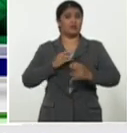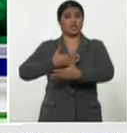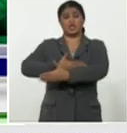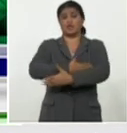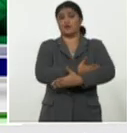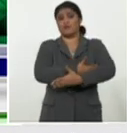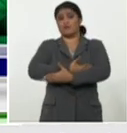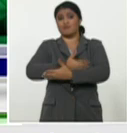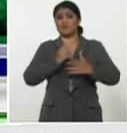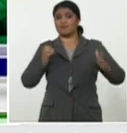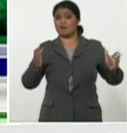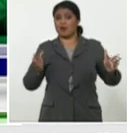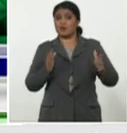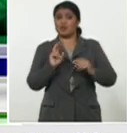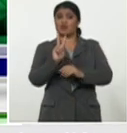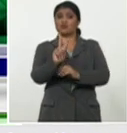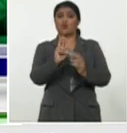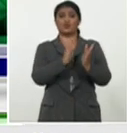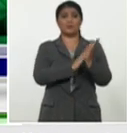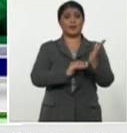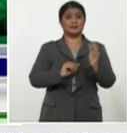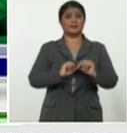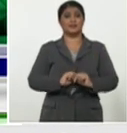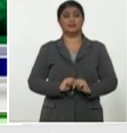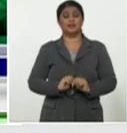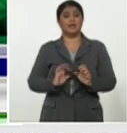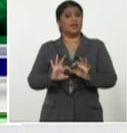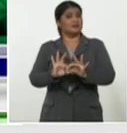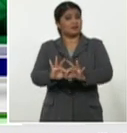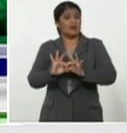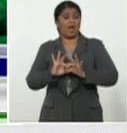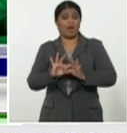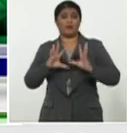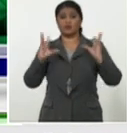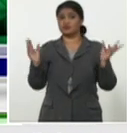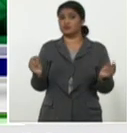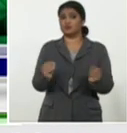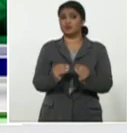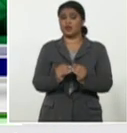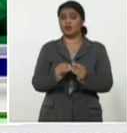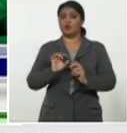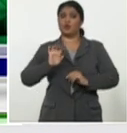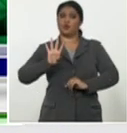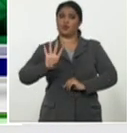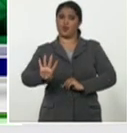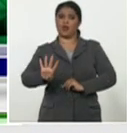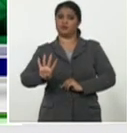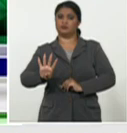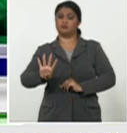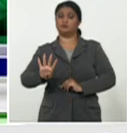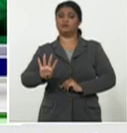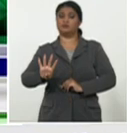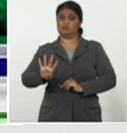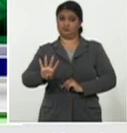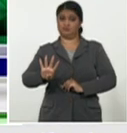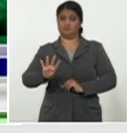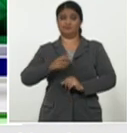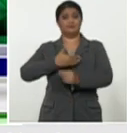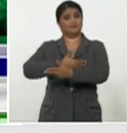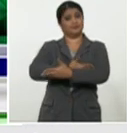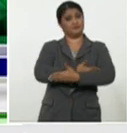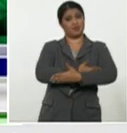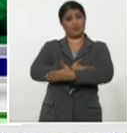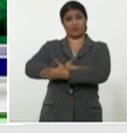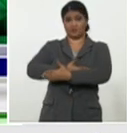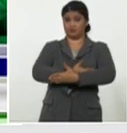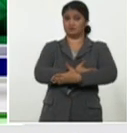y entre los graves pues ya suman un total de 4 graves menores, o sea,